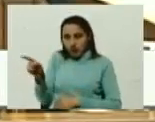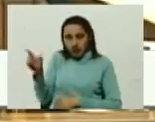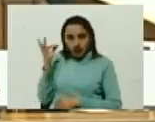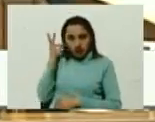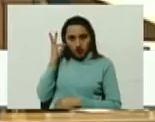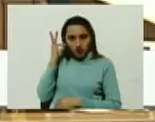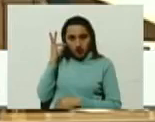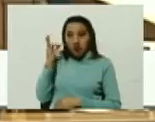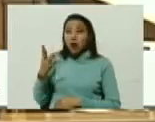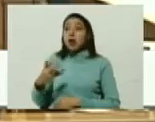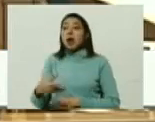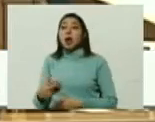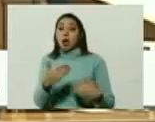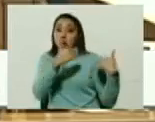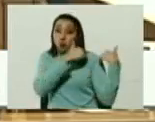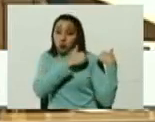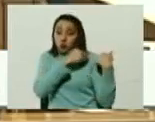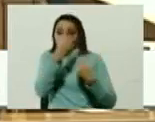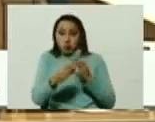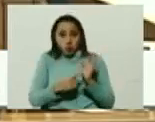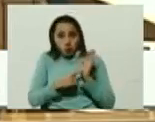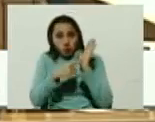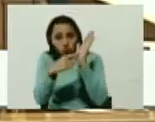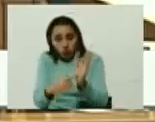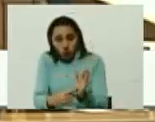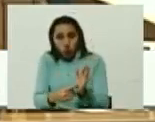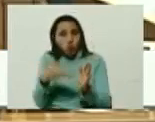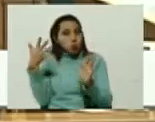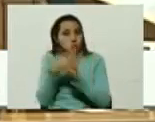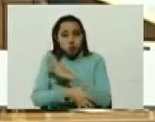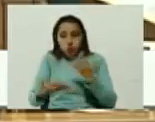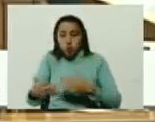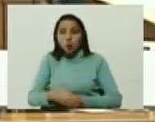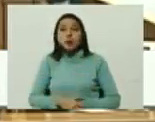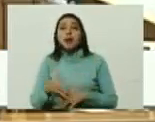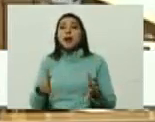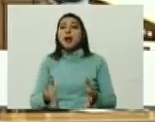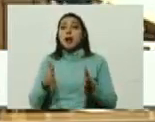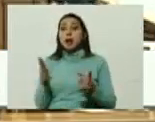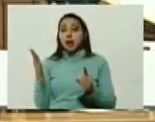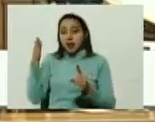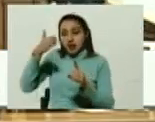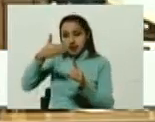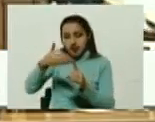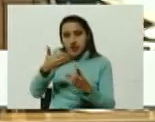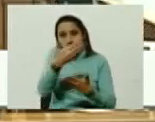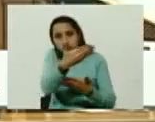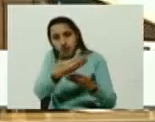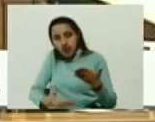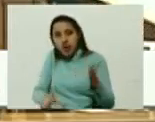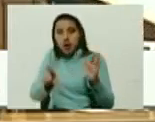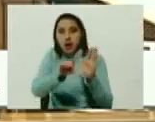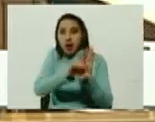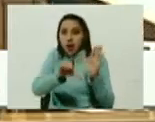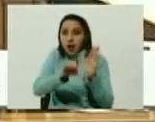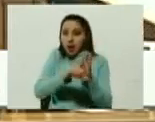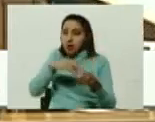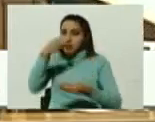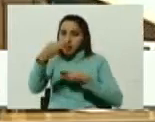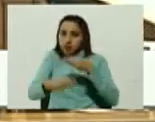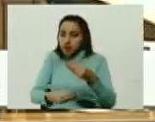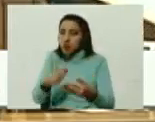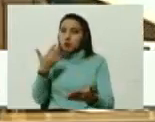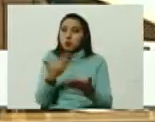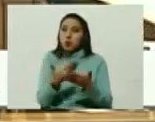encargada de presentar a la cámara parlamentaria el contenido los alcances de este instrumento de ley aquí se está siendo propuesto